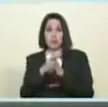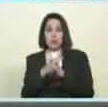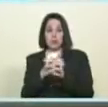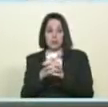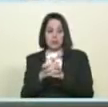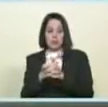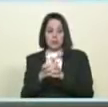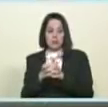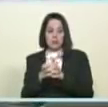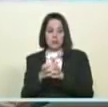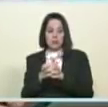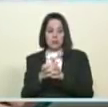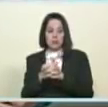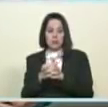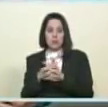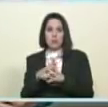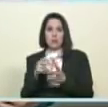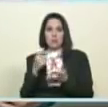dentro de 5 años,